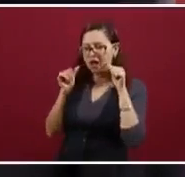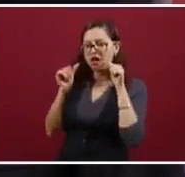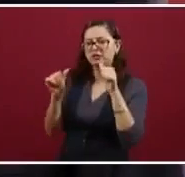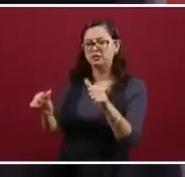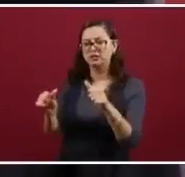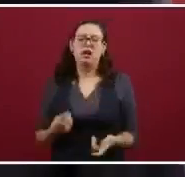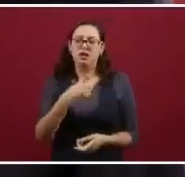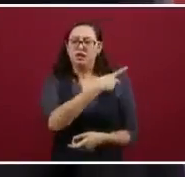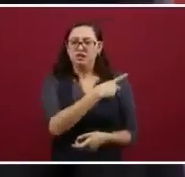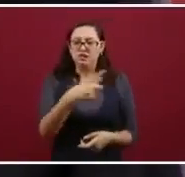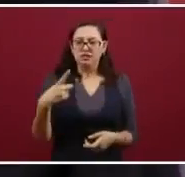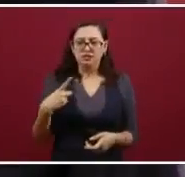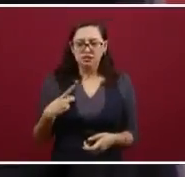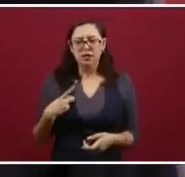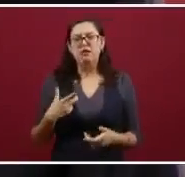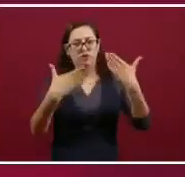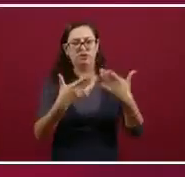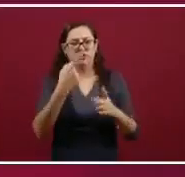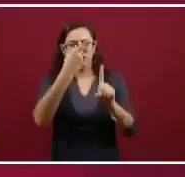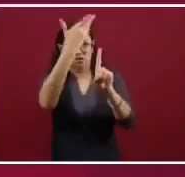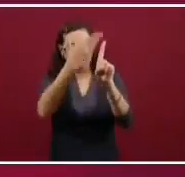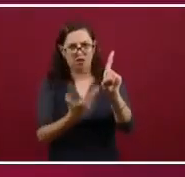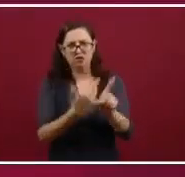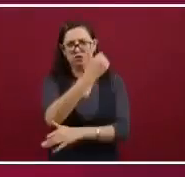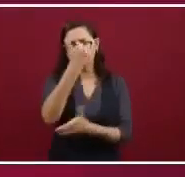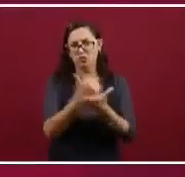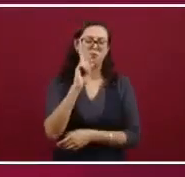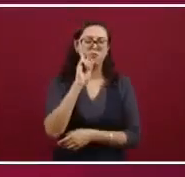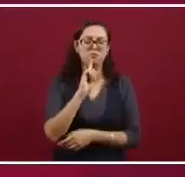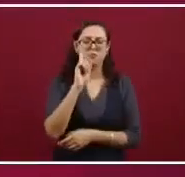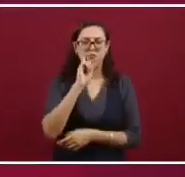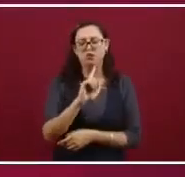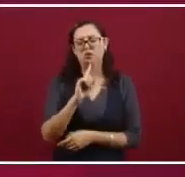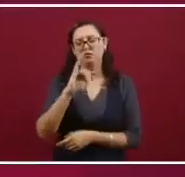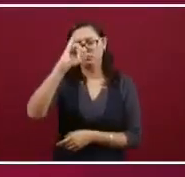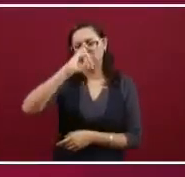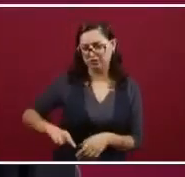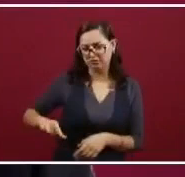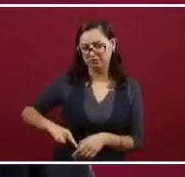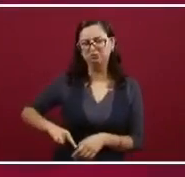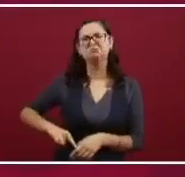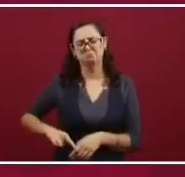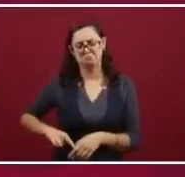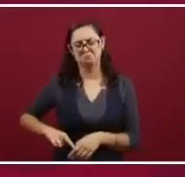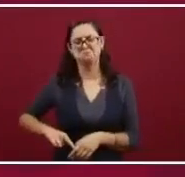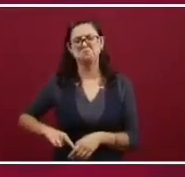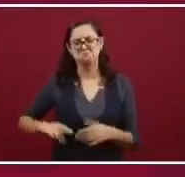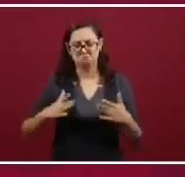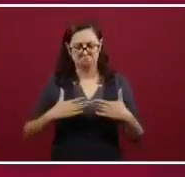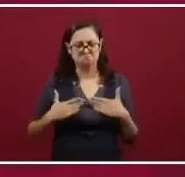tengan confianza a la jefa de gobierno de la Ciudad de México, que es una mujer